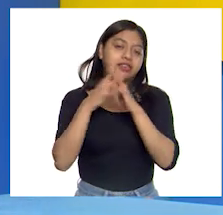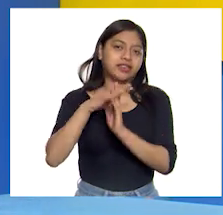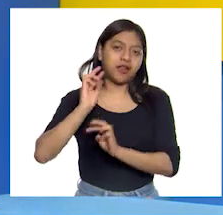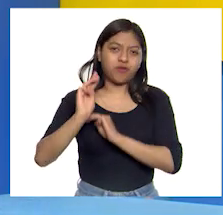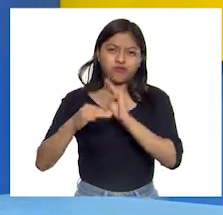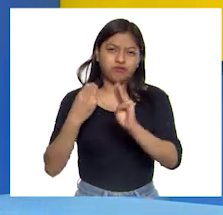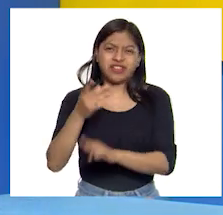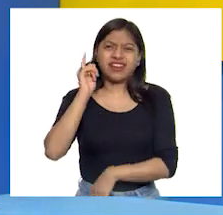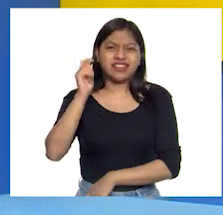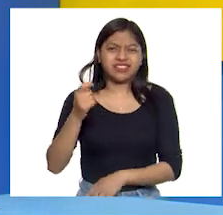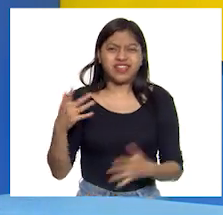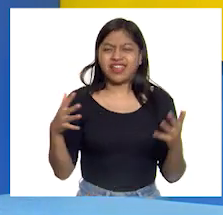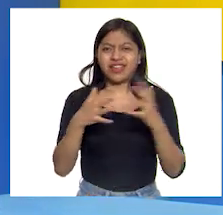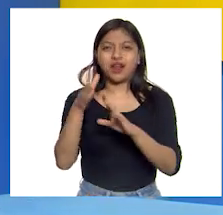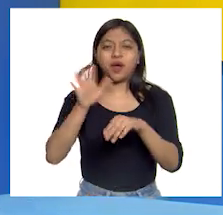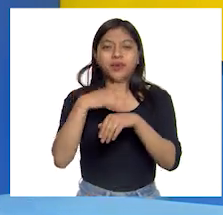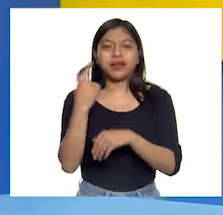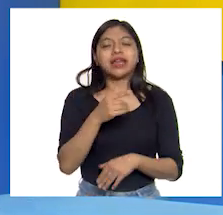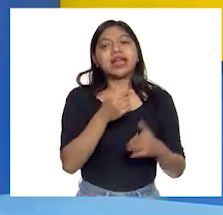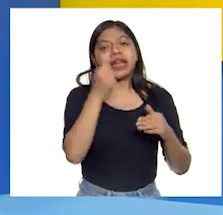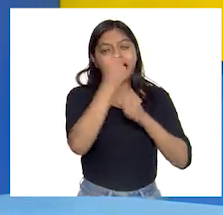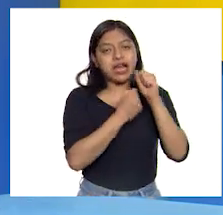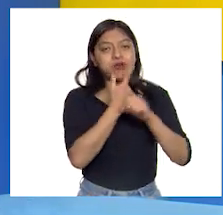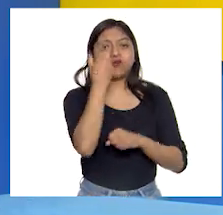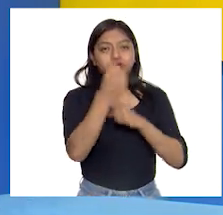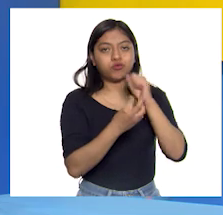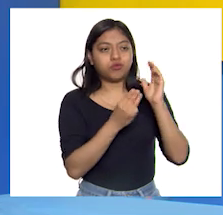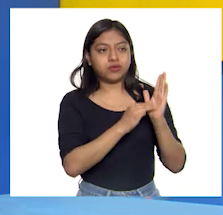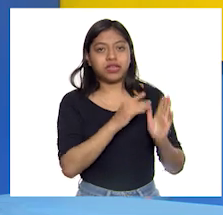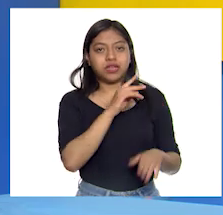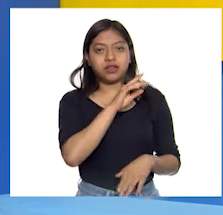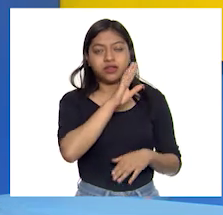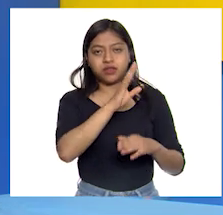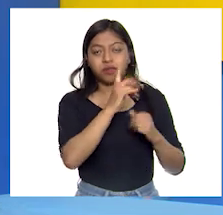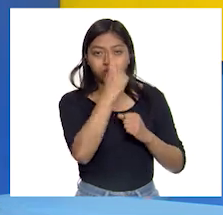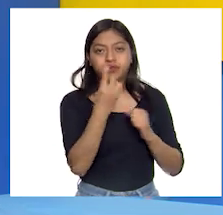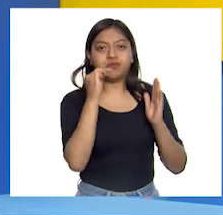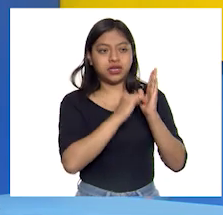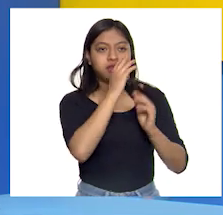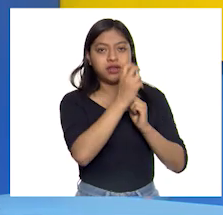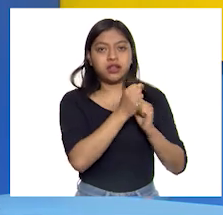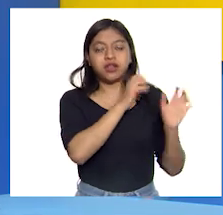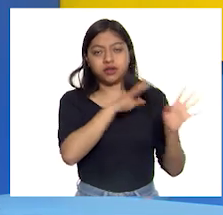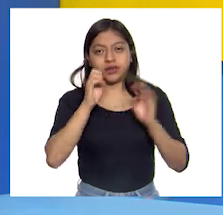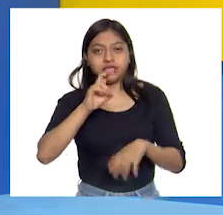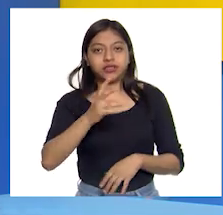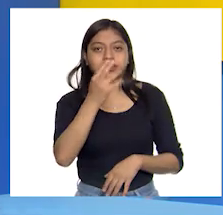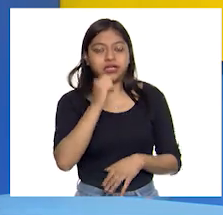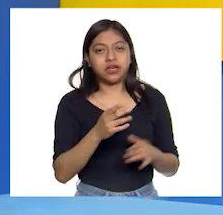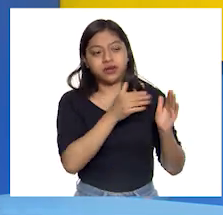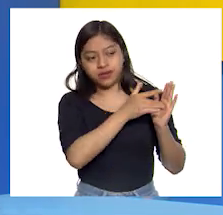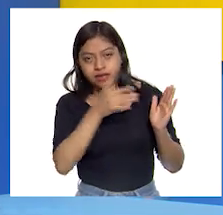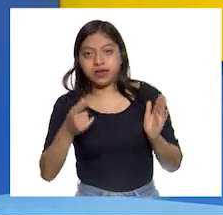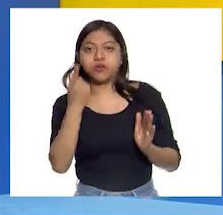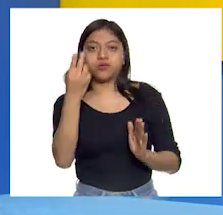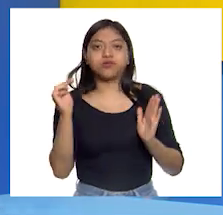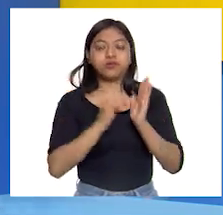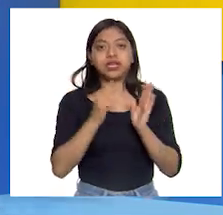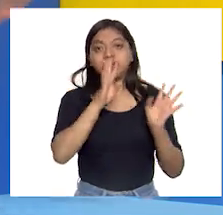conflicto militar que se desarrolló entre 1939 y 1945. En este conflicto se vieron implicadas